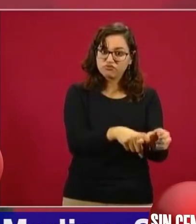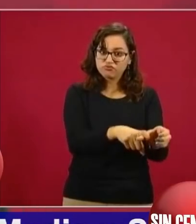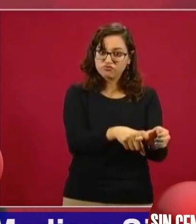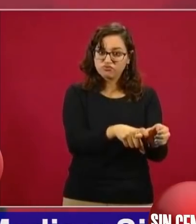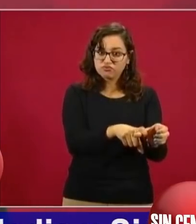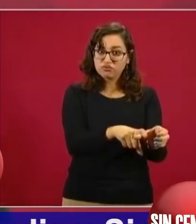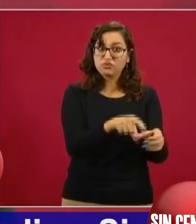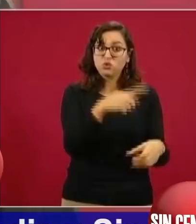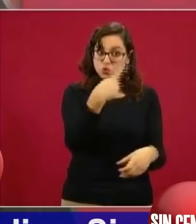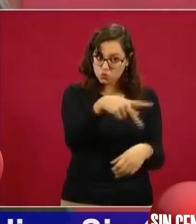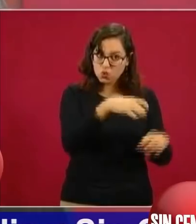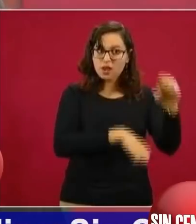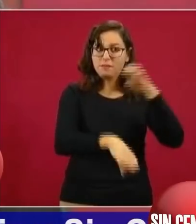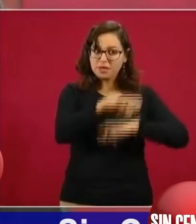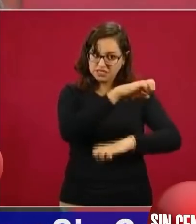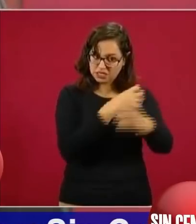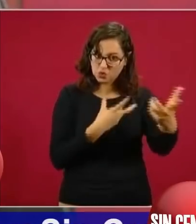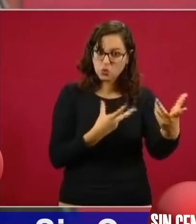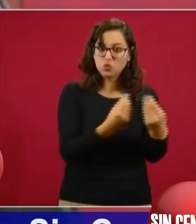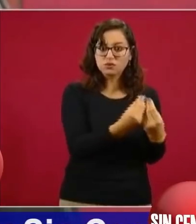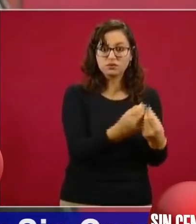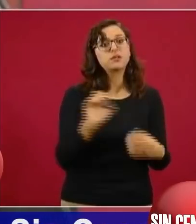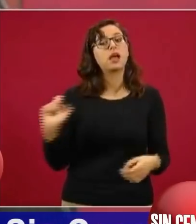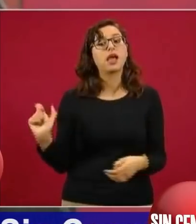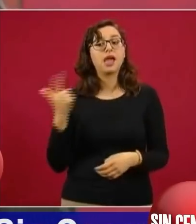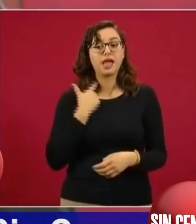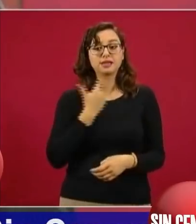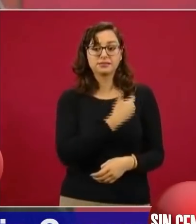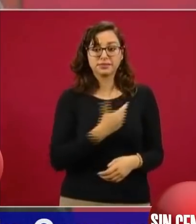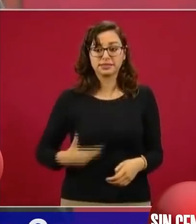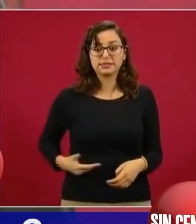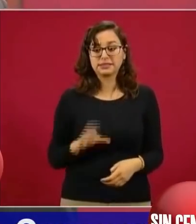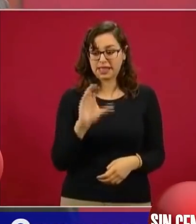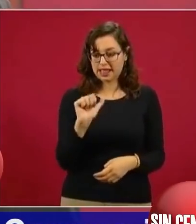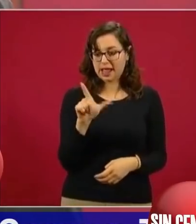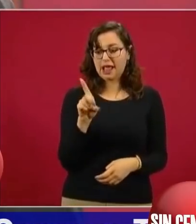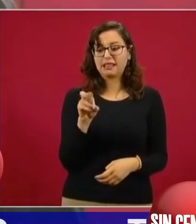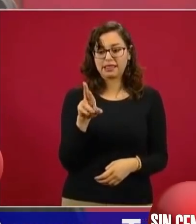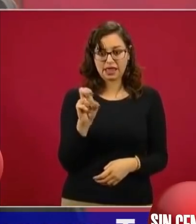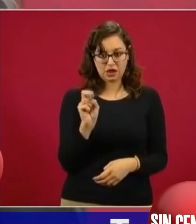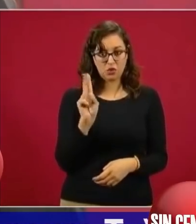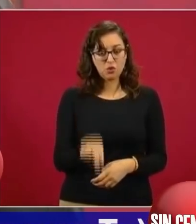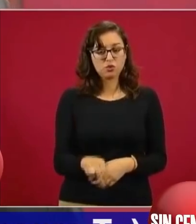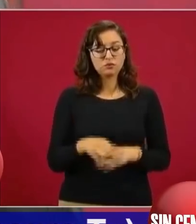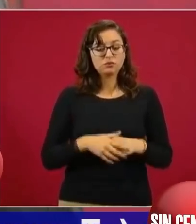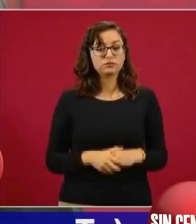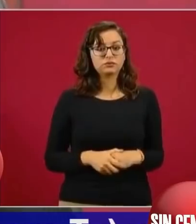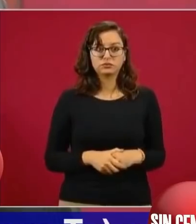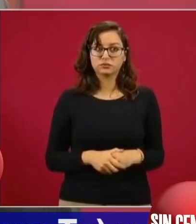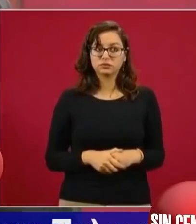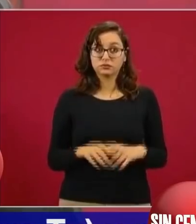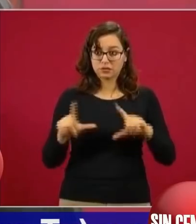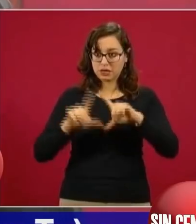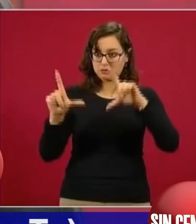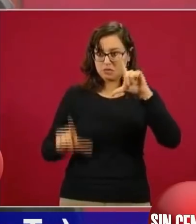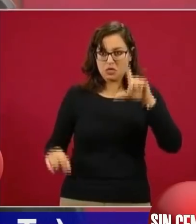la empresa de ustedes al expresidente Felipe Calderón. Esa es una ofensa,